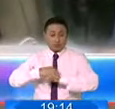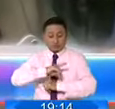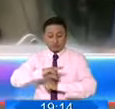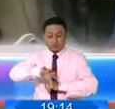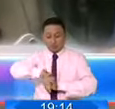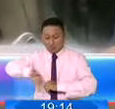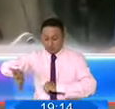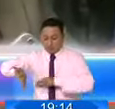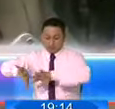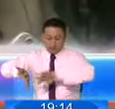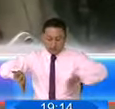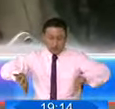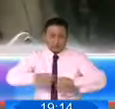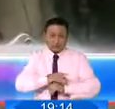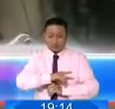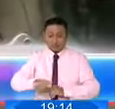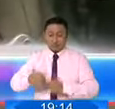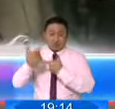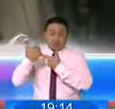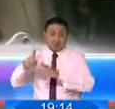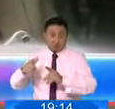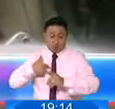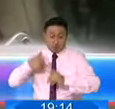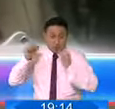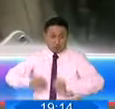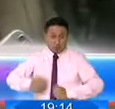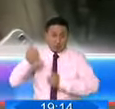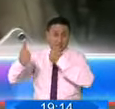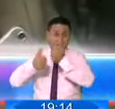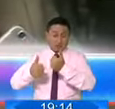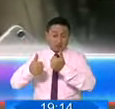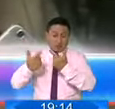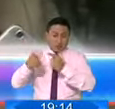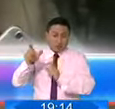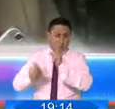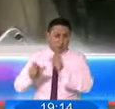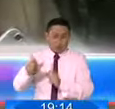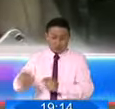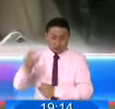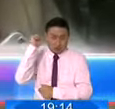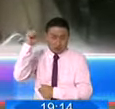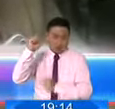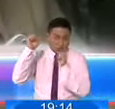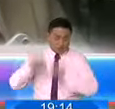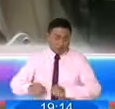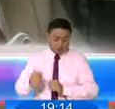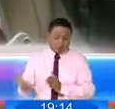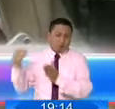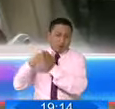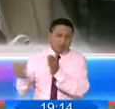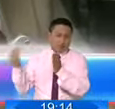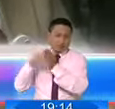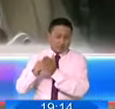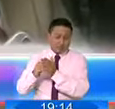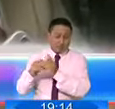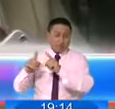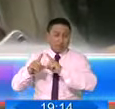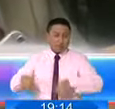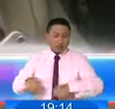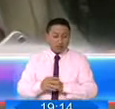es, por un lado, la libre postulación, que es un derecho, podemos decir, de una minoría, pero también en lo que es el derecho a